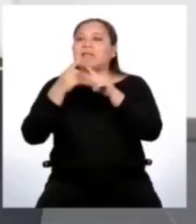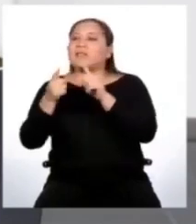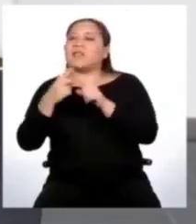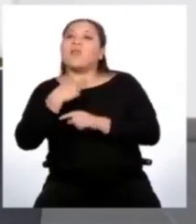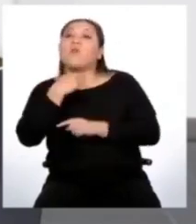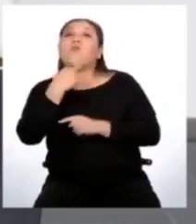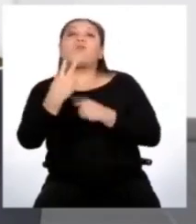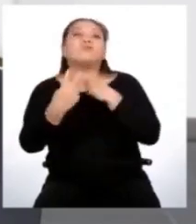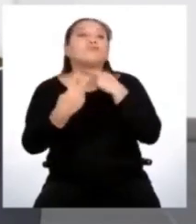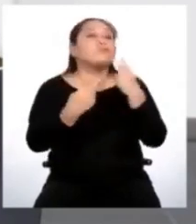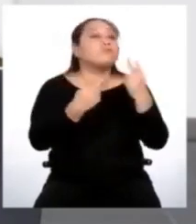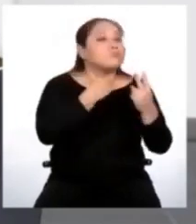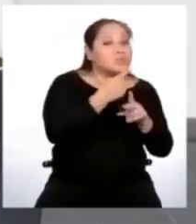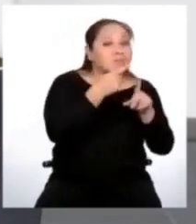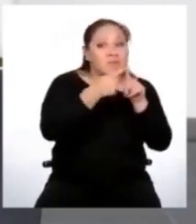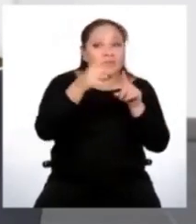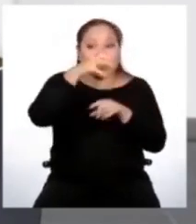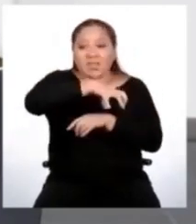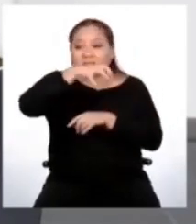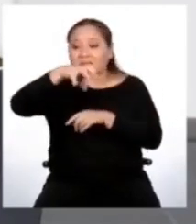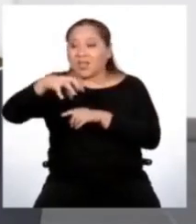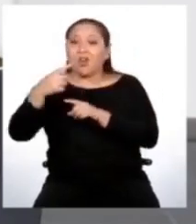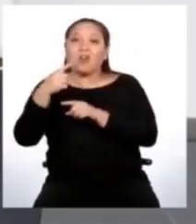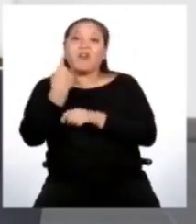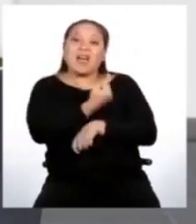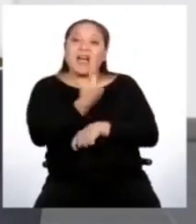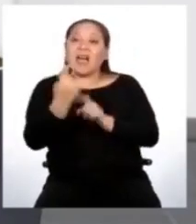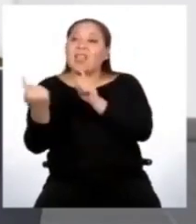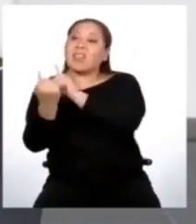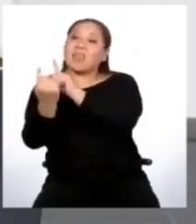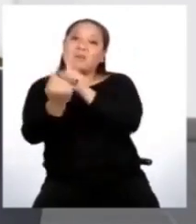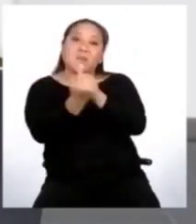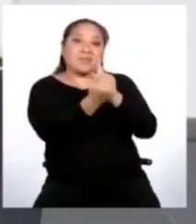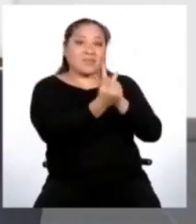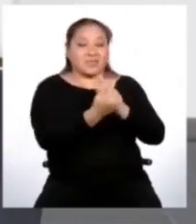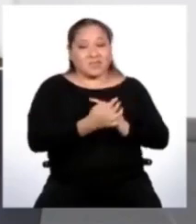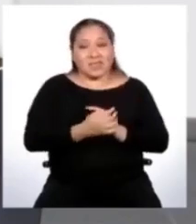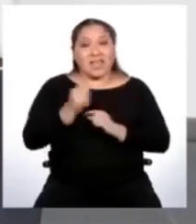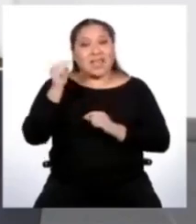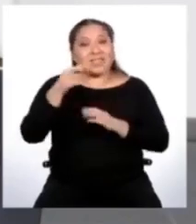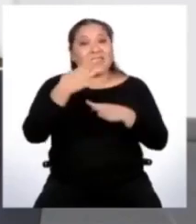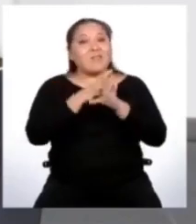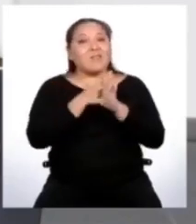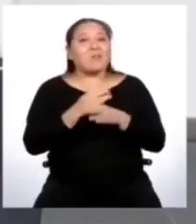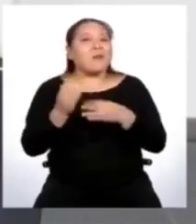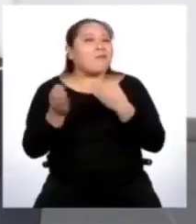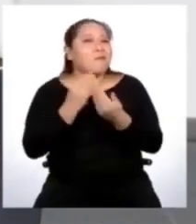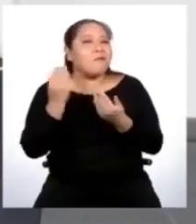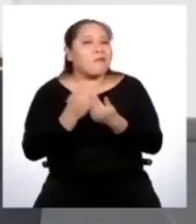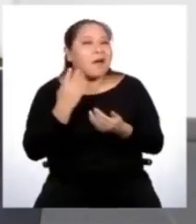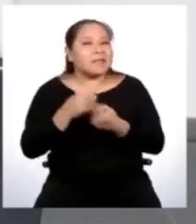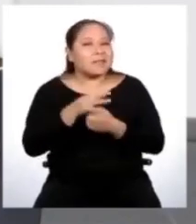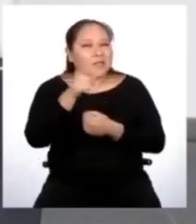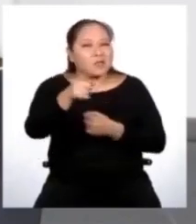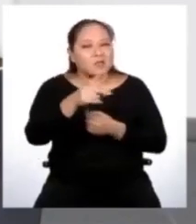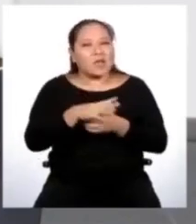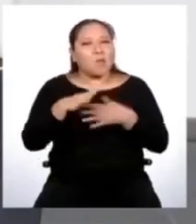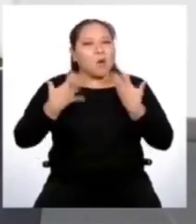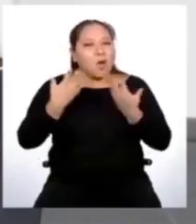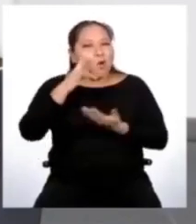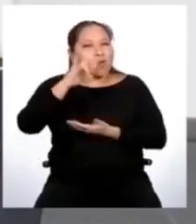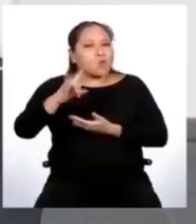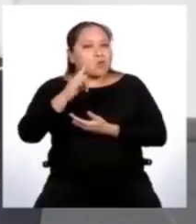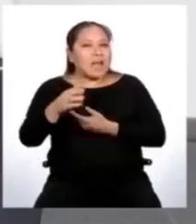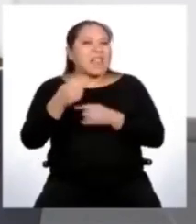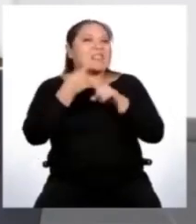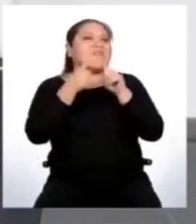registros del lenguaje que se generan en la convivencia social. De esa manera, es más sencillo que se vuelvan capaces de utilizar el